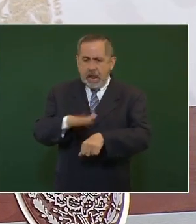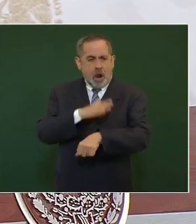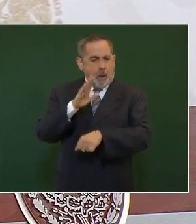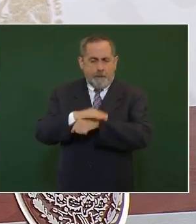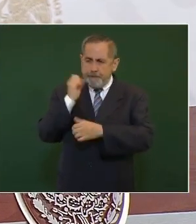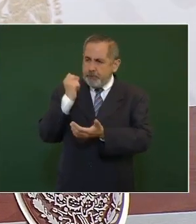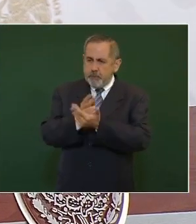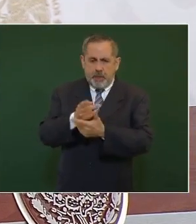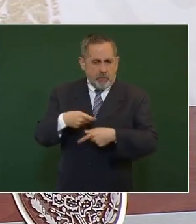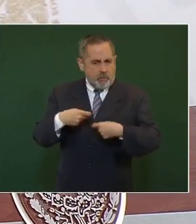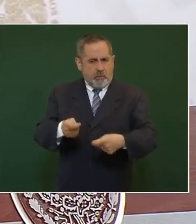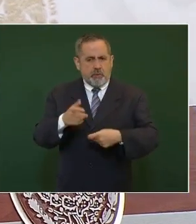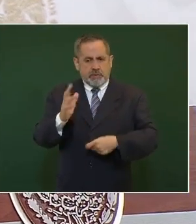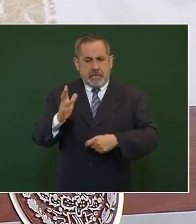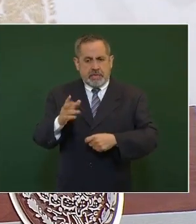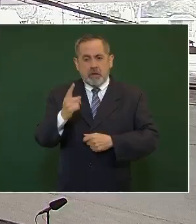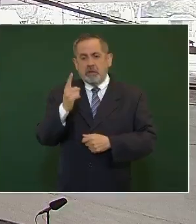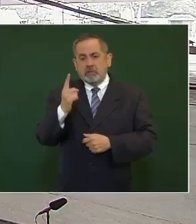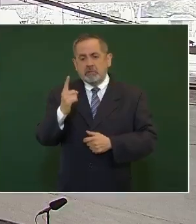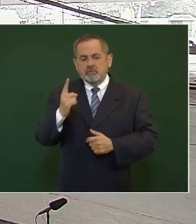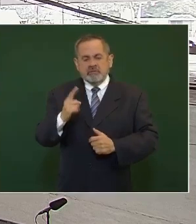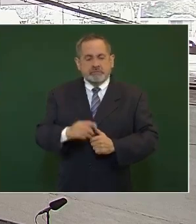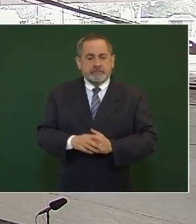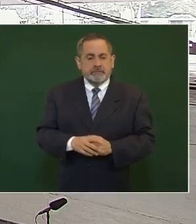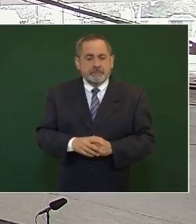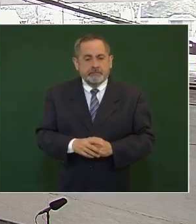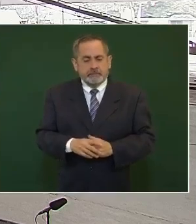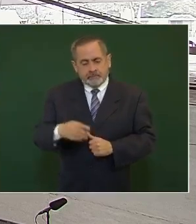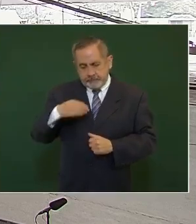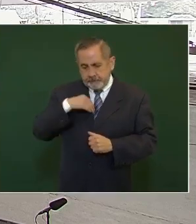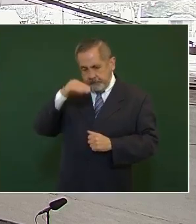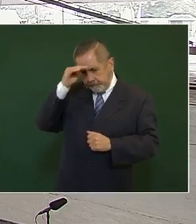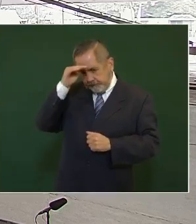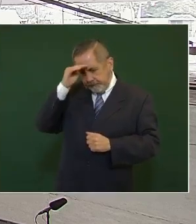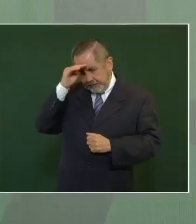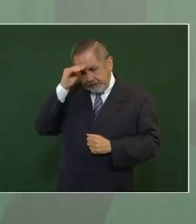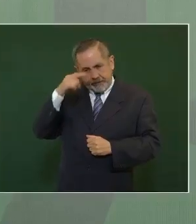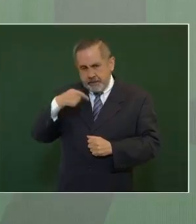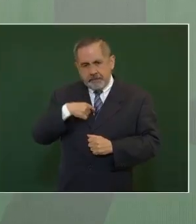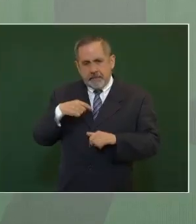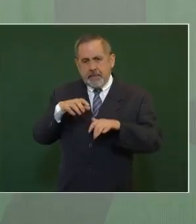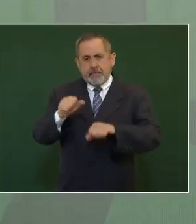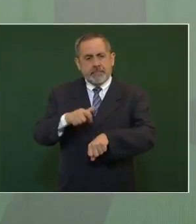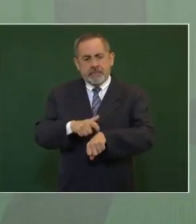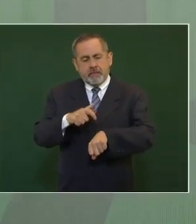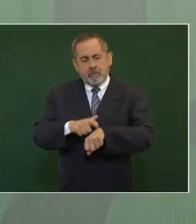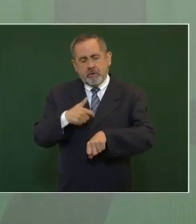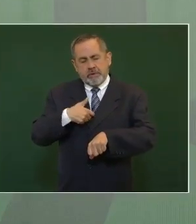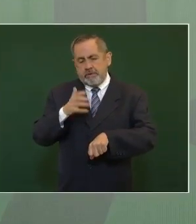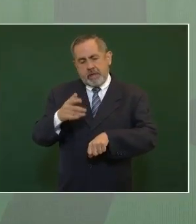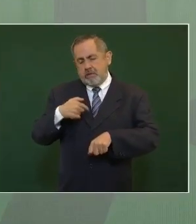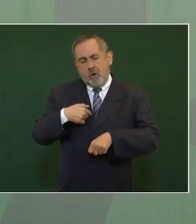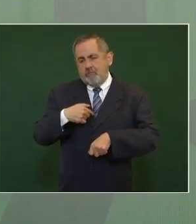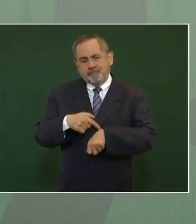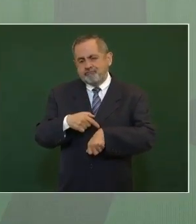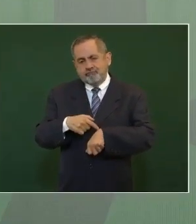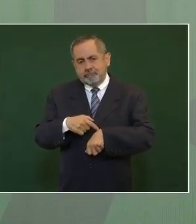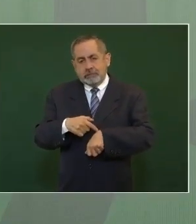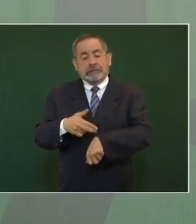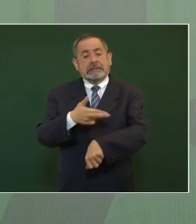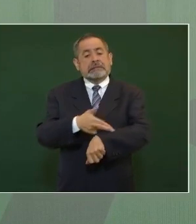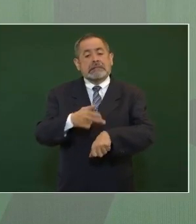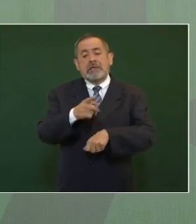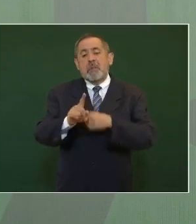eso. Lo que tenía yo pensado, ya no me va a alcanzar el tiempo, era resolver